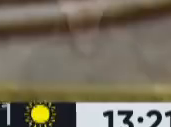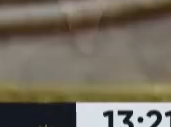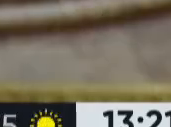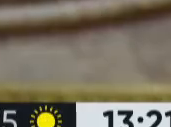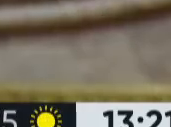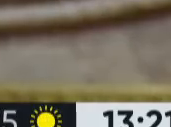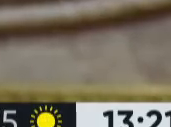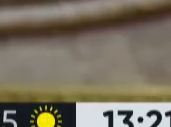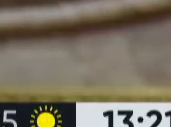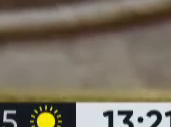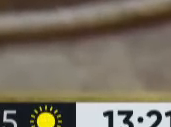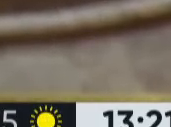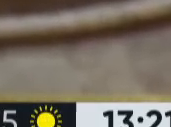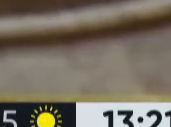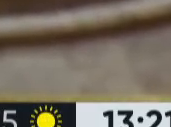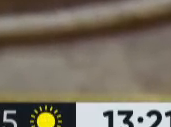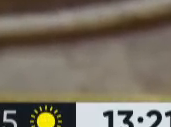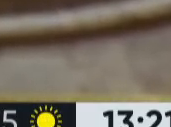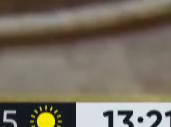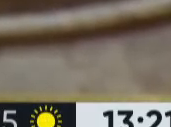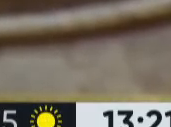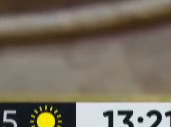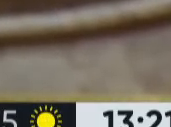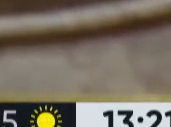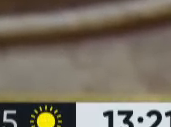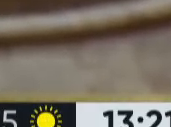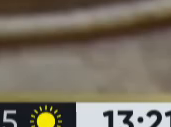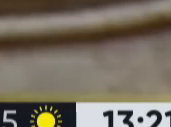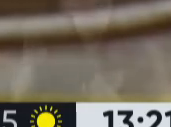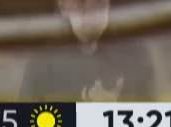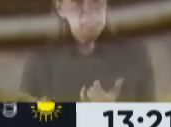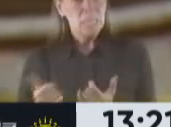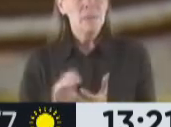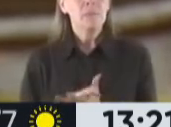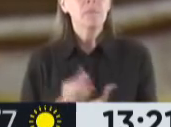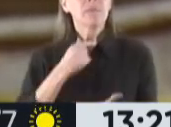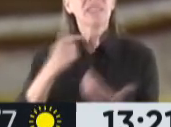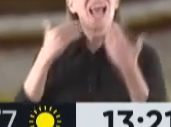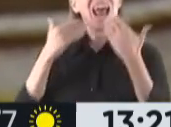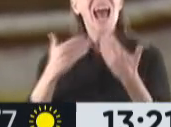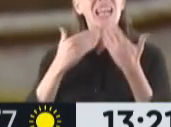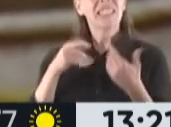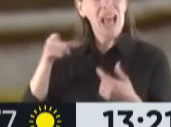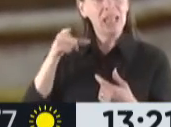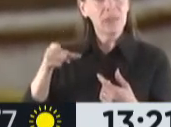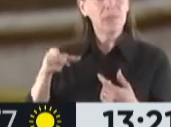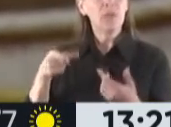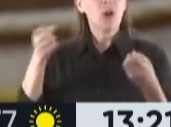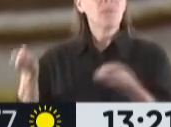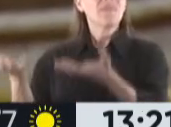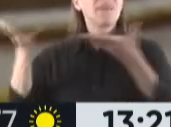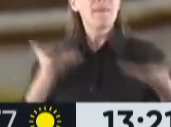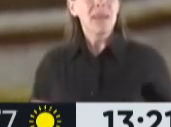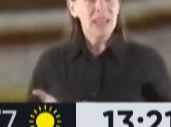mismos valores. First of all, I want to congratulate you to this important anniversary of 40 years now that you have built a